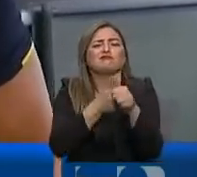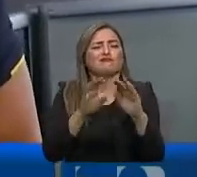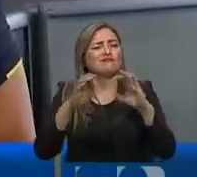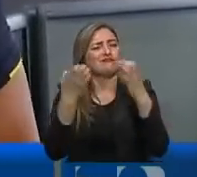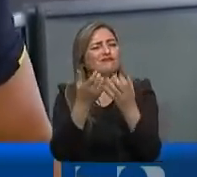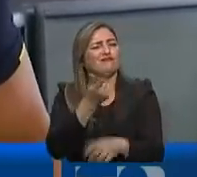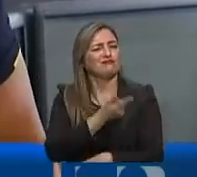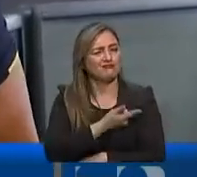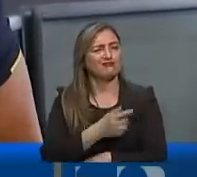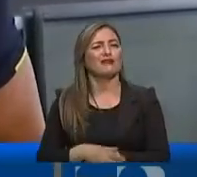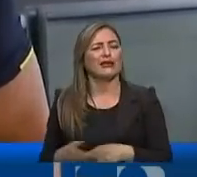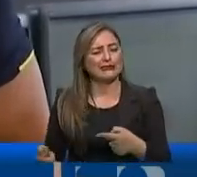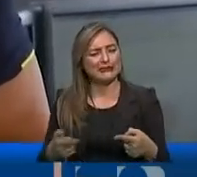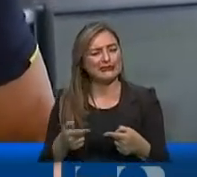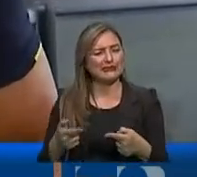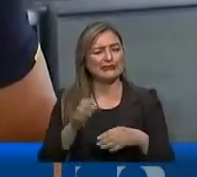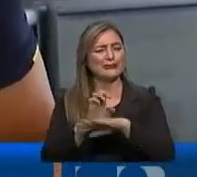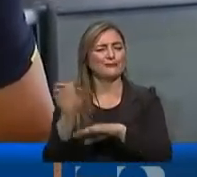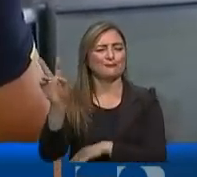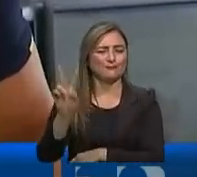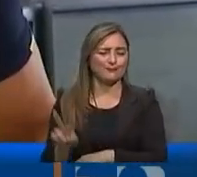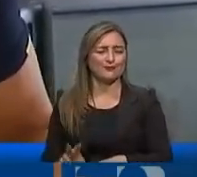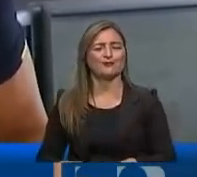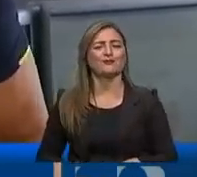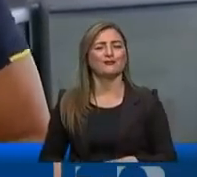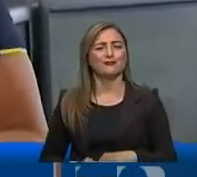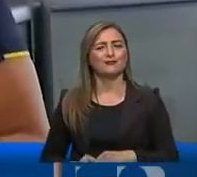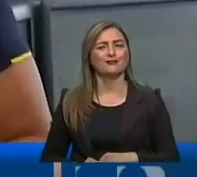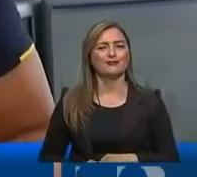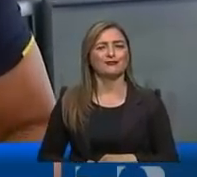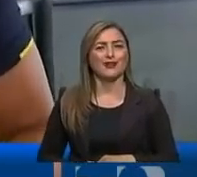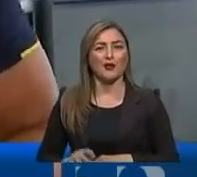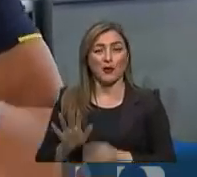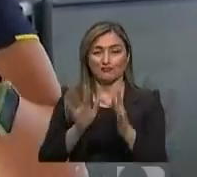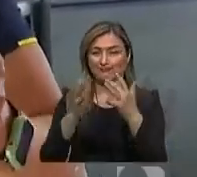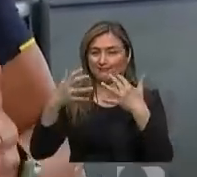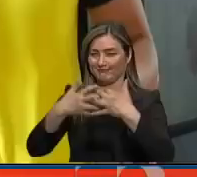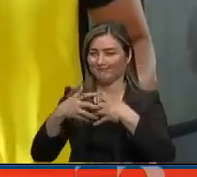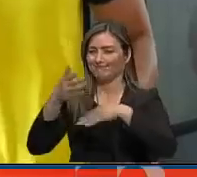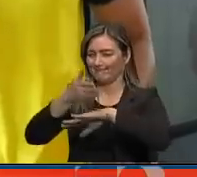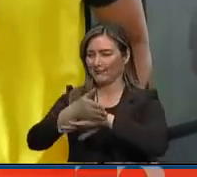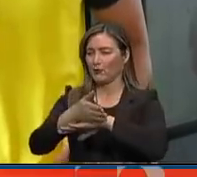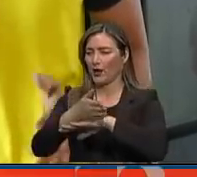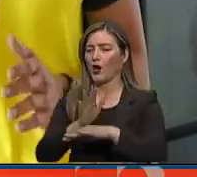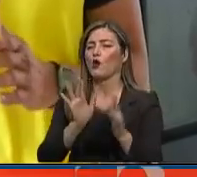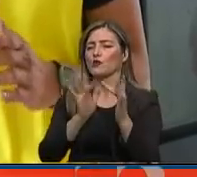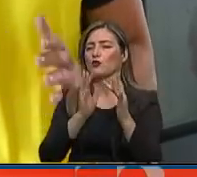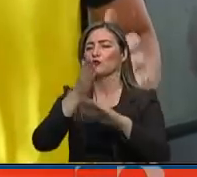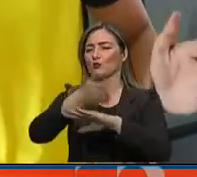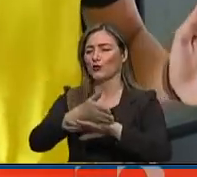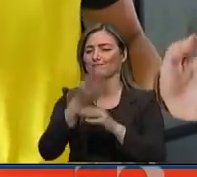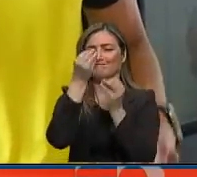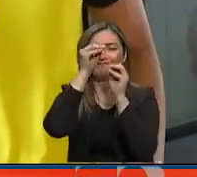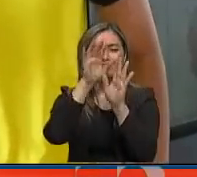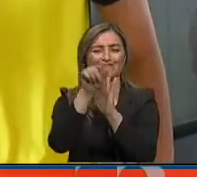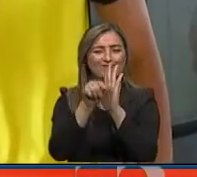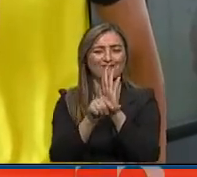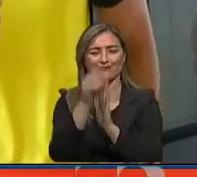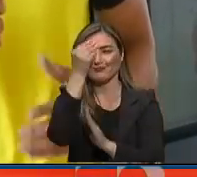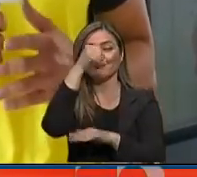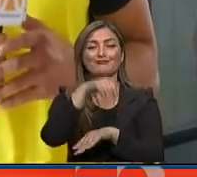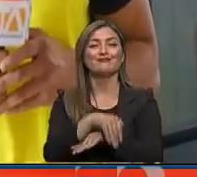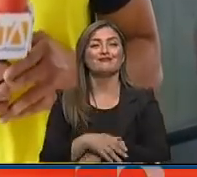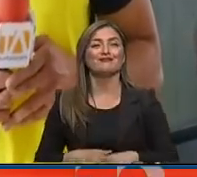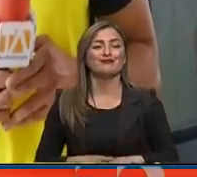Rodrigo Paz Delgado, donde se va a enfrentar estas dos selecciones. Nosotros los dejamos enganchados, pero más adelante nos volvemos a conectar para brindarles todos los detalles. Muy